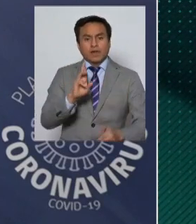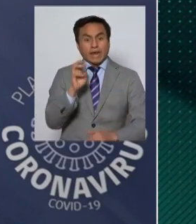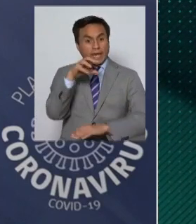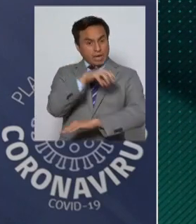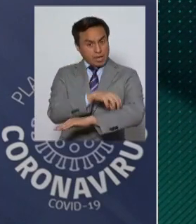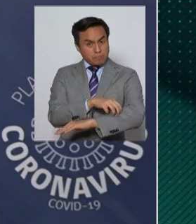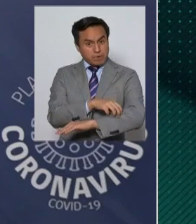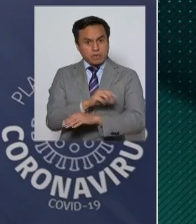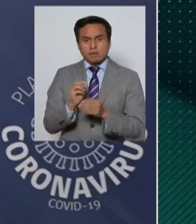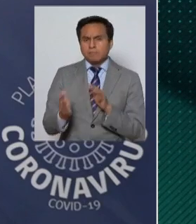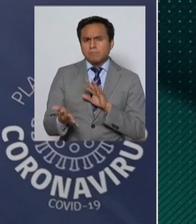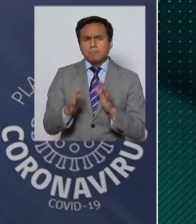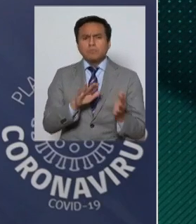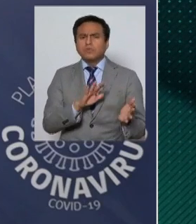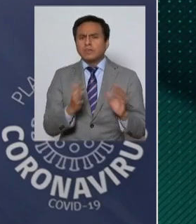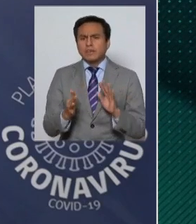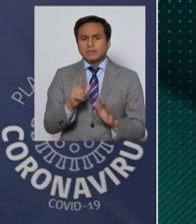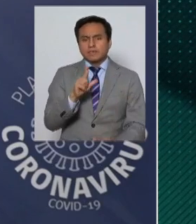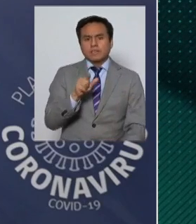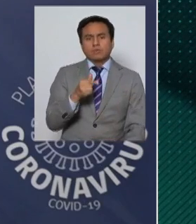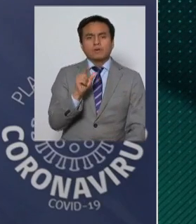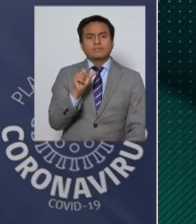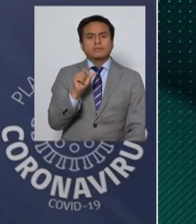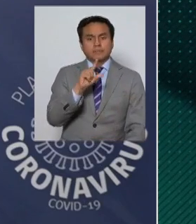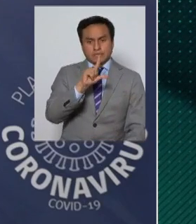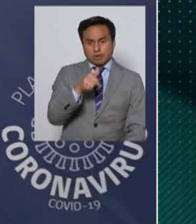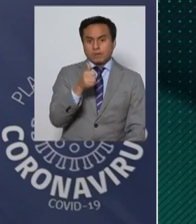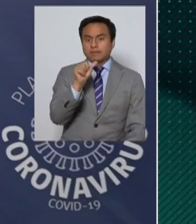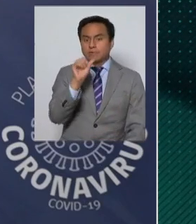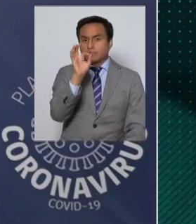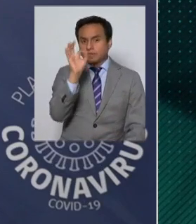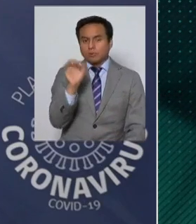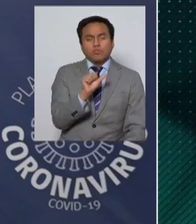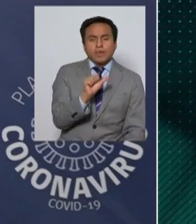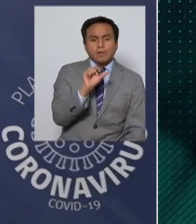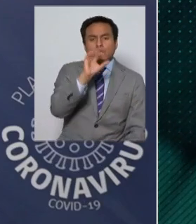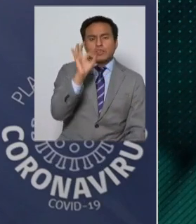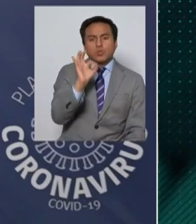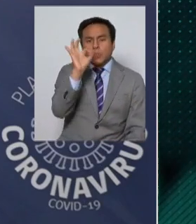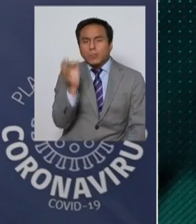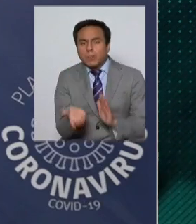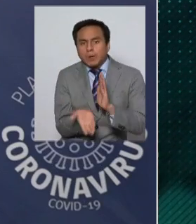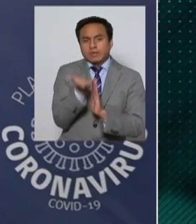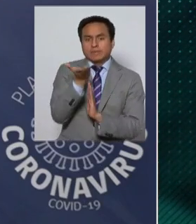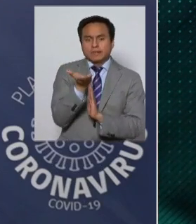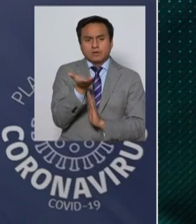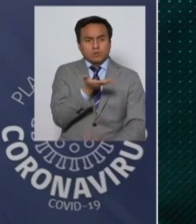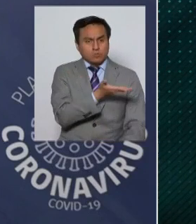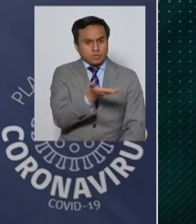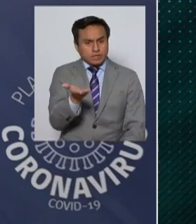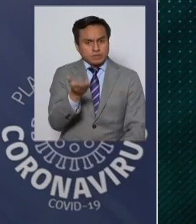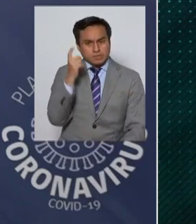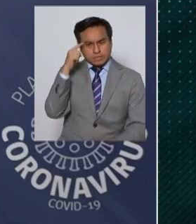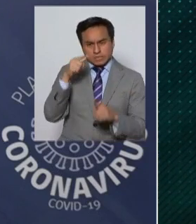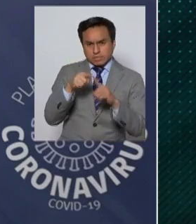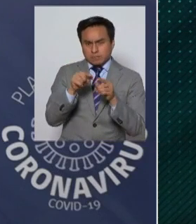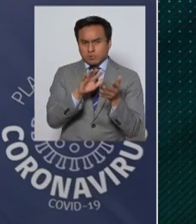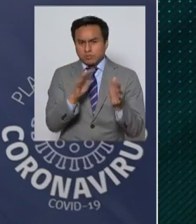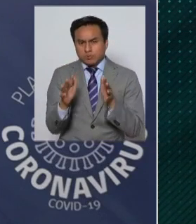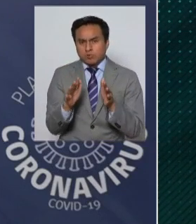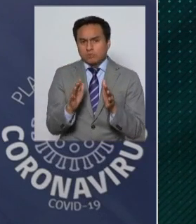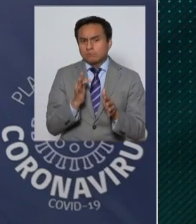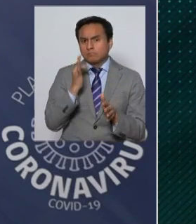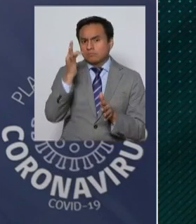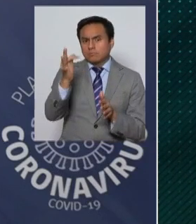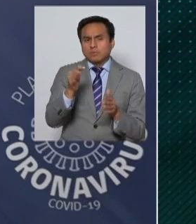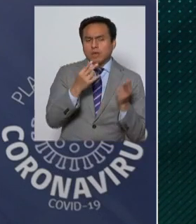metropolitana podrían ser un 7,6% o 6% más. ¿Ustedes tienen esa proyección? ¿Cómo